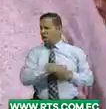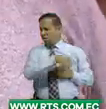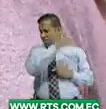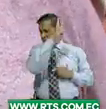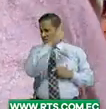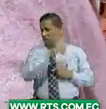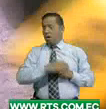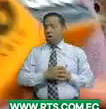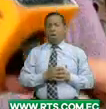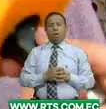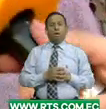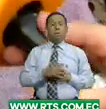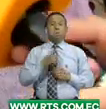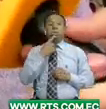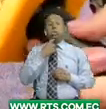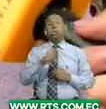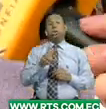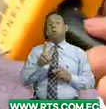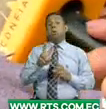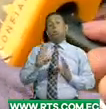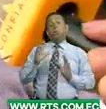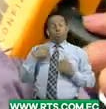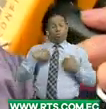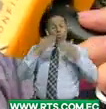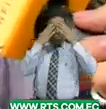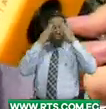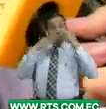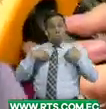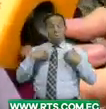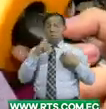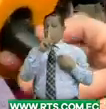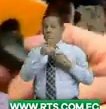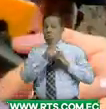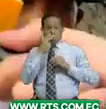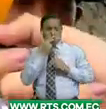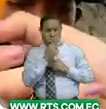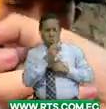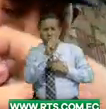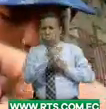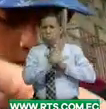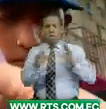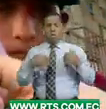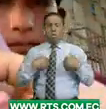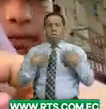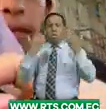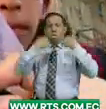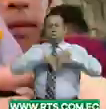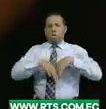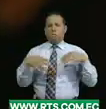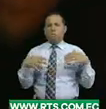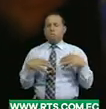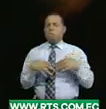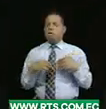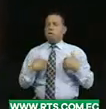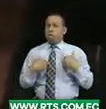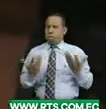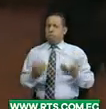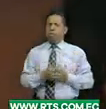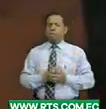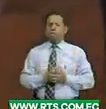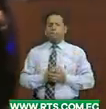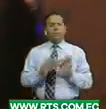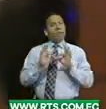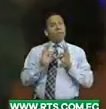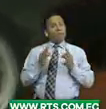nada. No, yo no me di cuenta. No me di cuenta, de verdad. Porque yo me puse nervioso, me puse mal. Sus familiares se